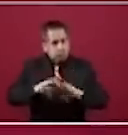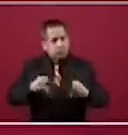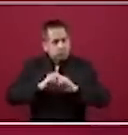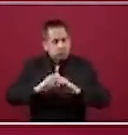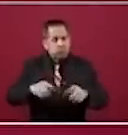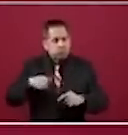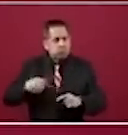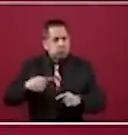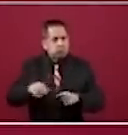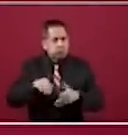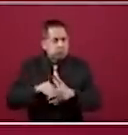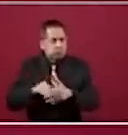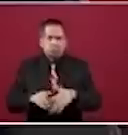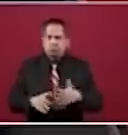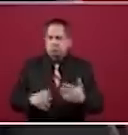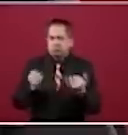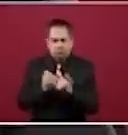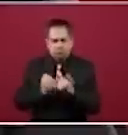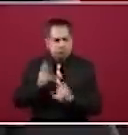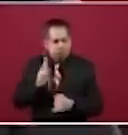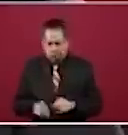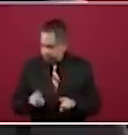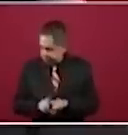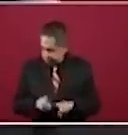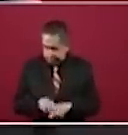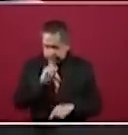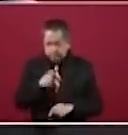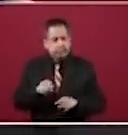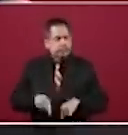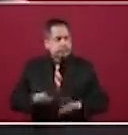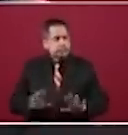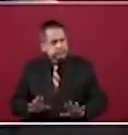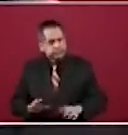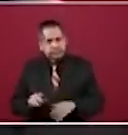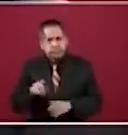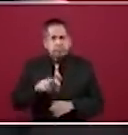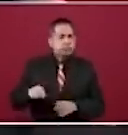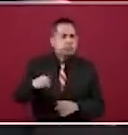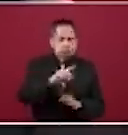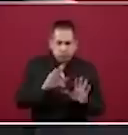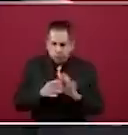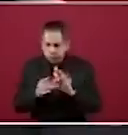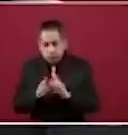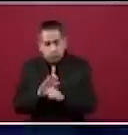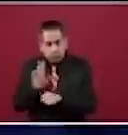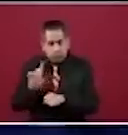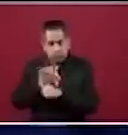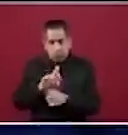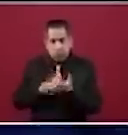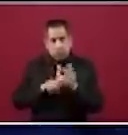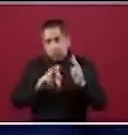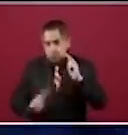entonces lo vamos a hacer así, nada más que aquí con ustedes, y ya cuando corresponda ir